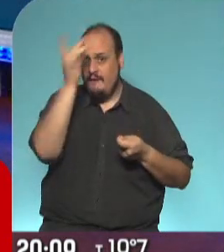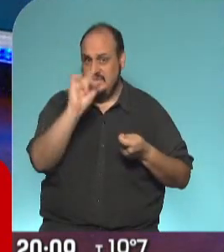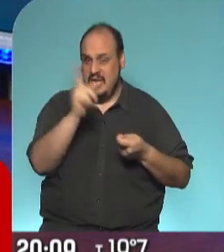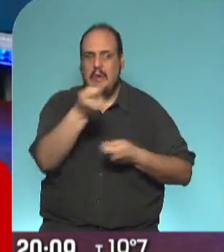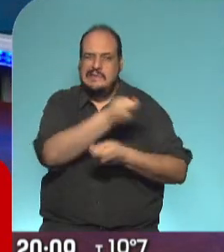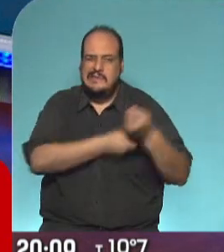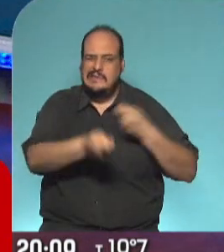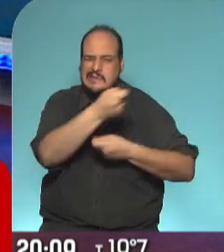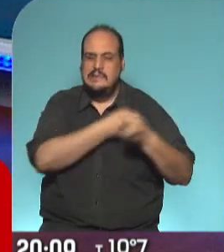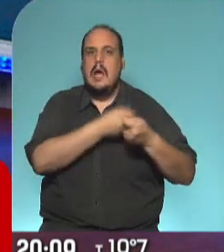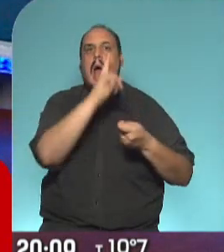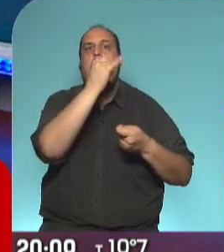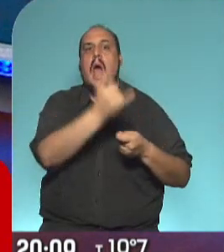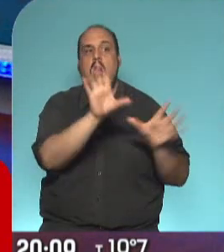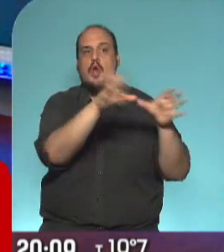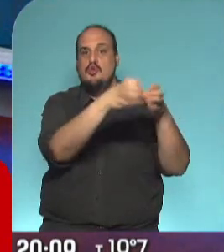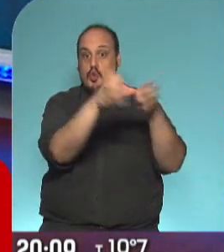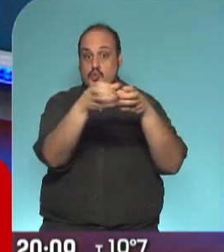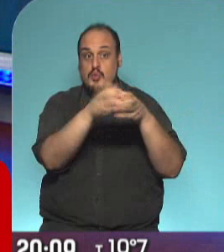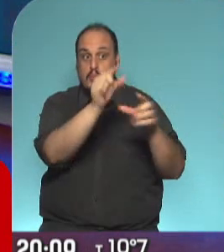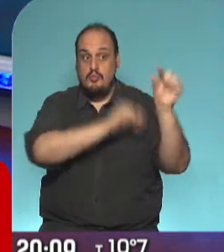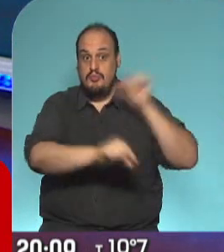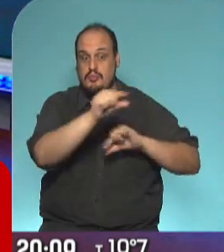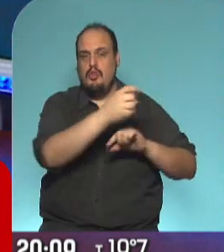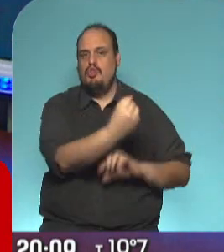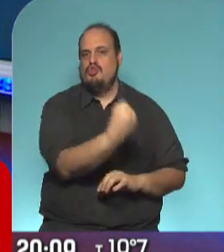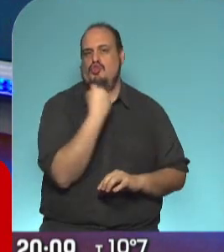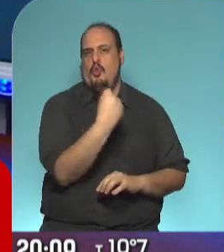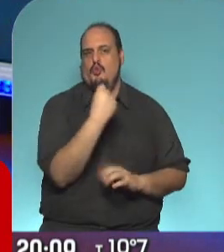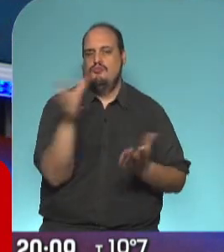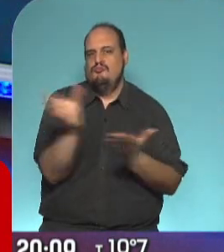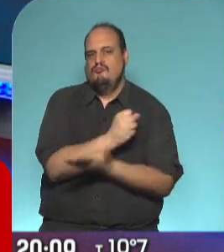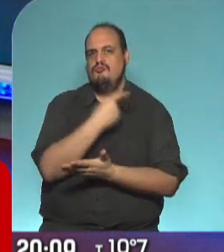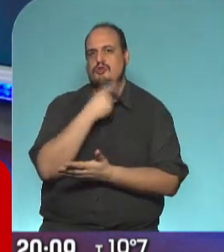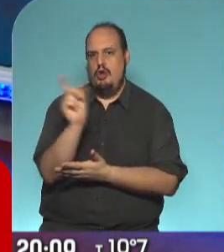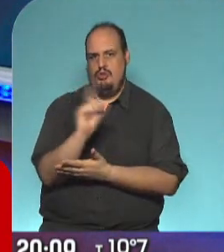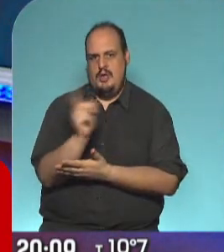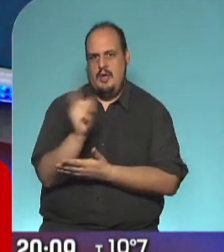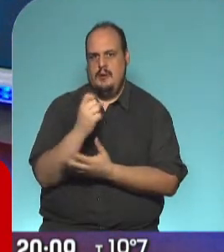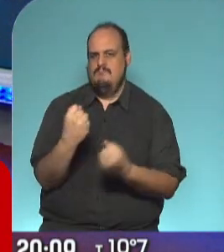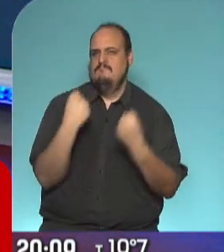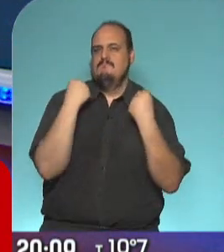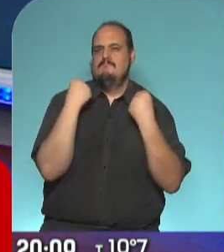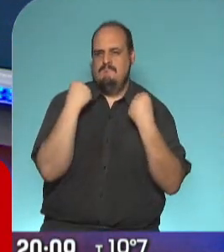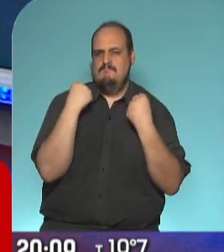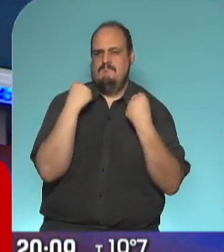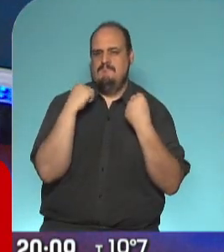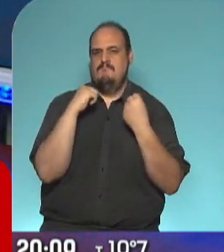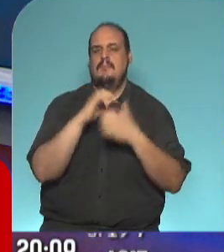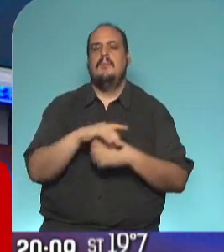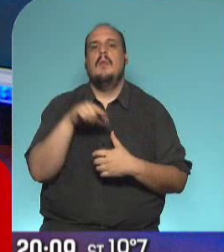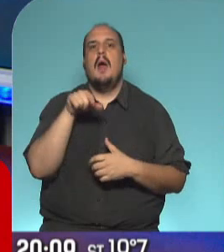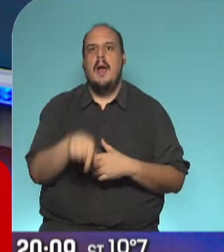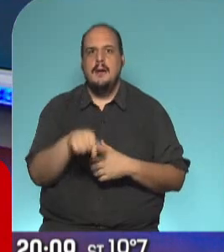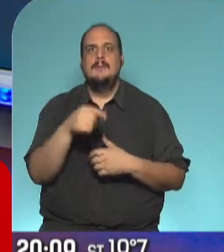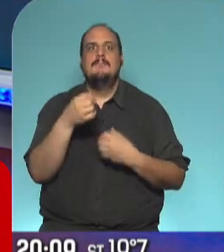conocer a estos fondos más reticentes, más duros a aceptar la oferta propuesta por el gobierno para no caer en el noveno default. Y ahí es